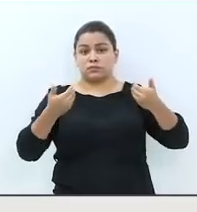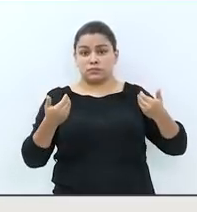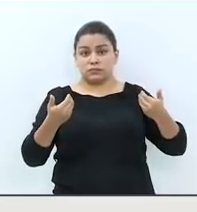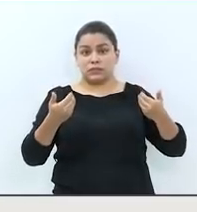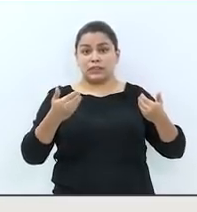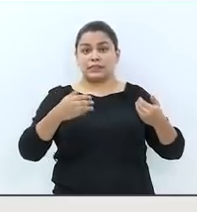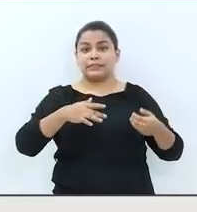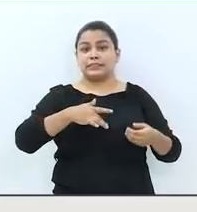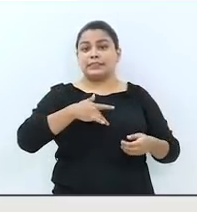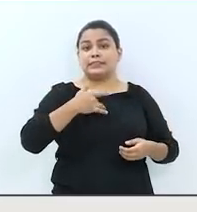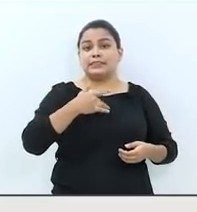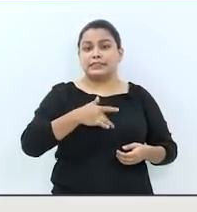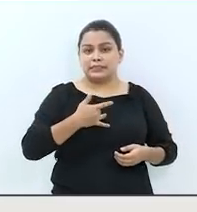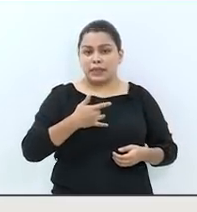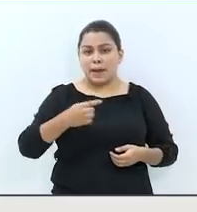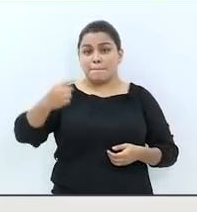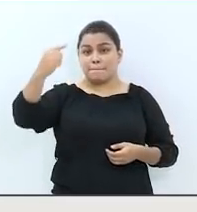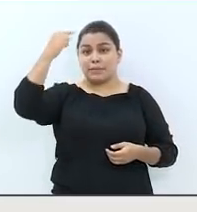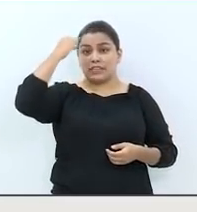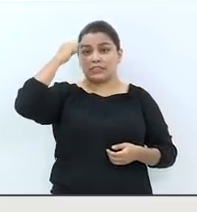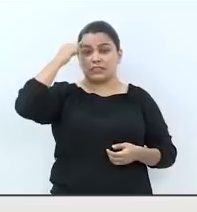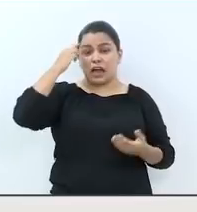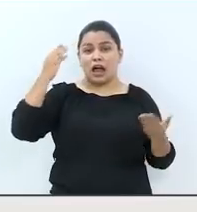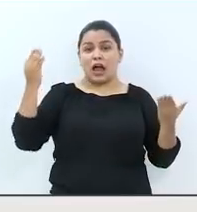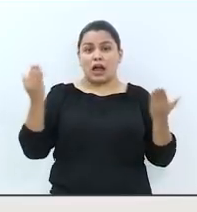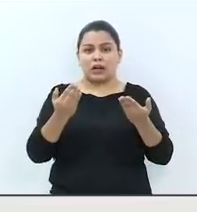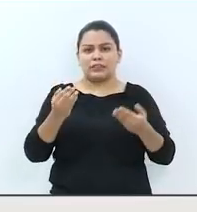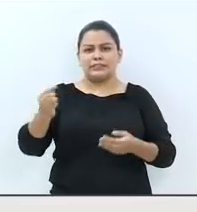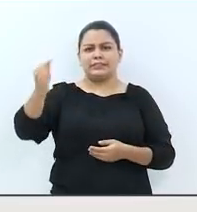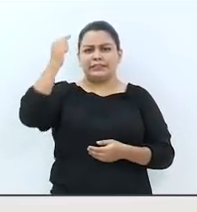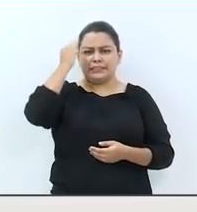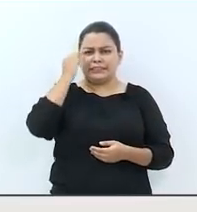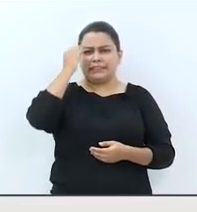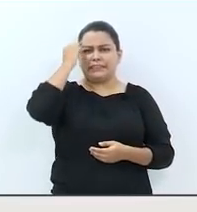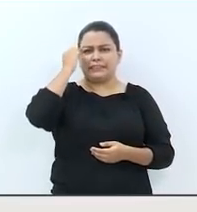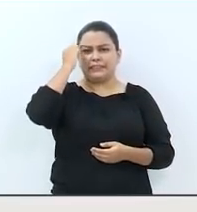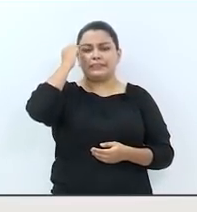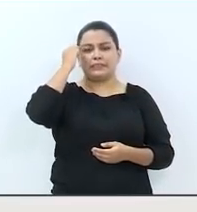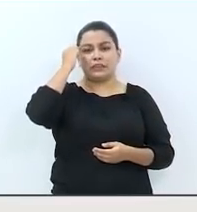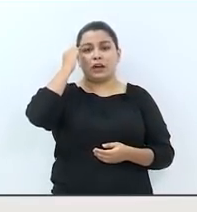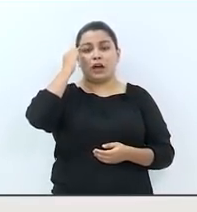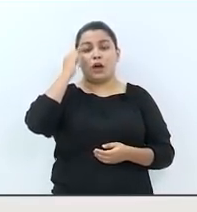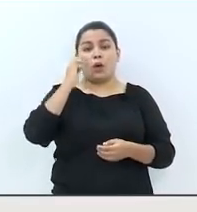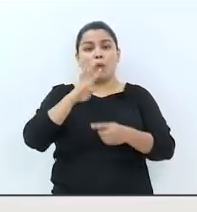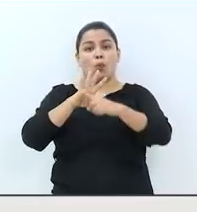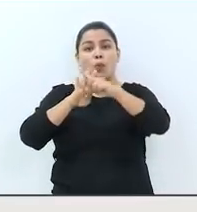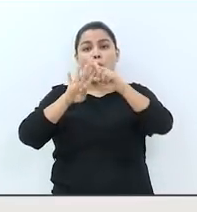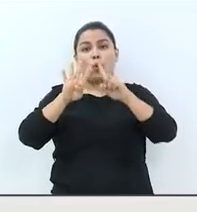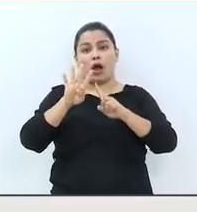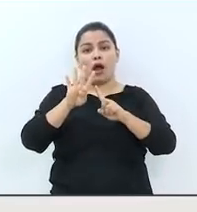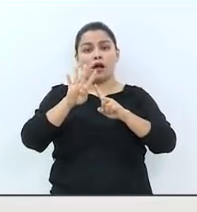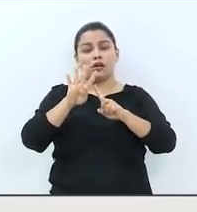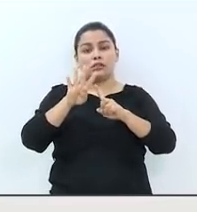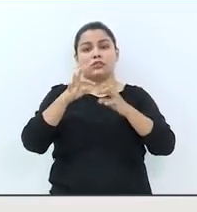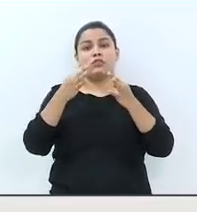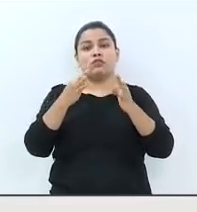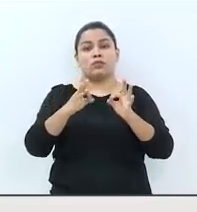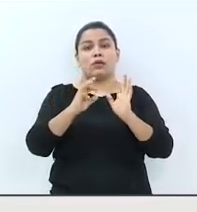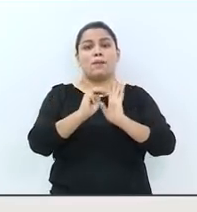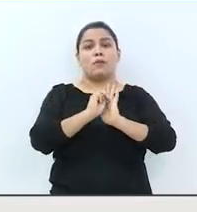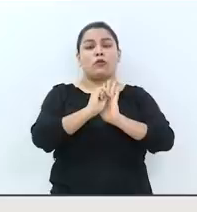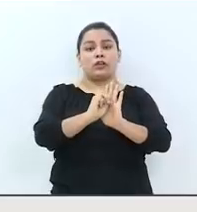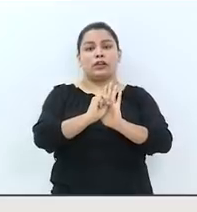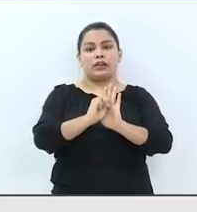el sentir, el pensar, el actuar y el reflexionar, estas 4 dimensiones que conforman el modelo